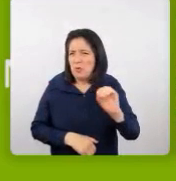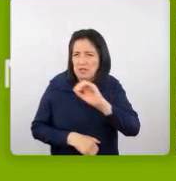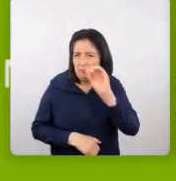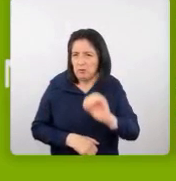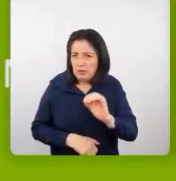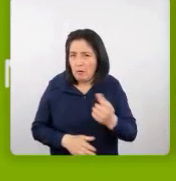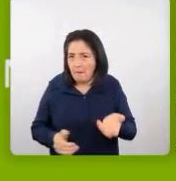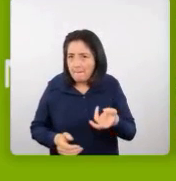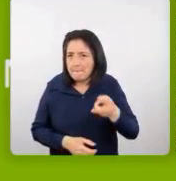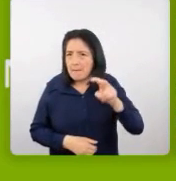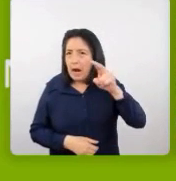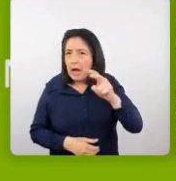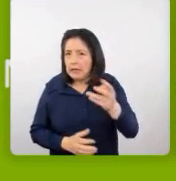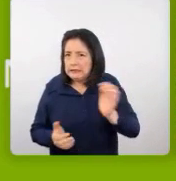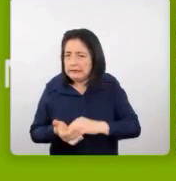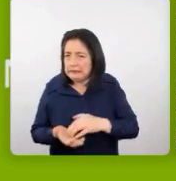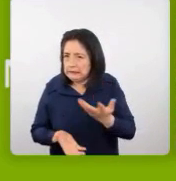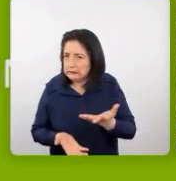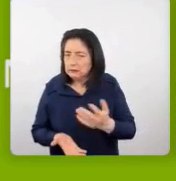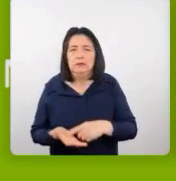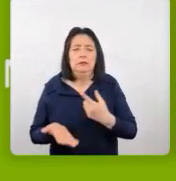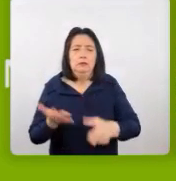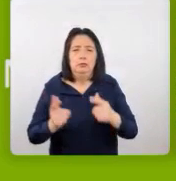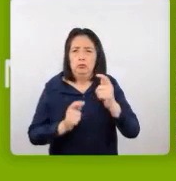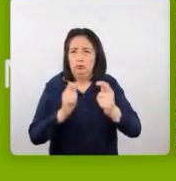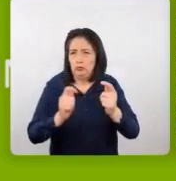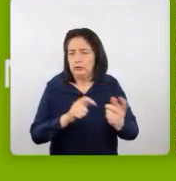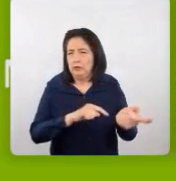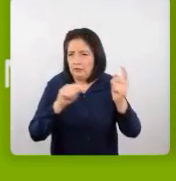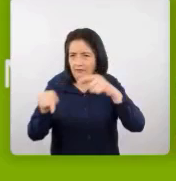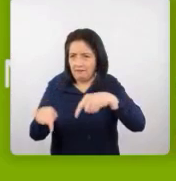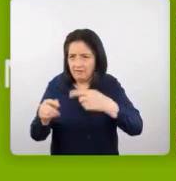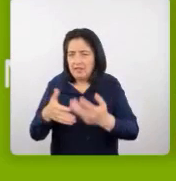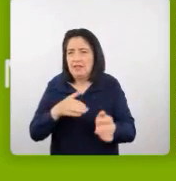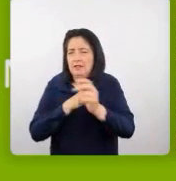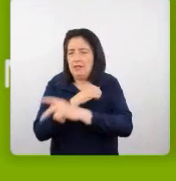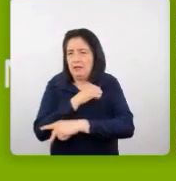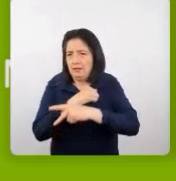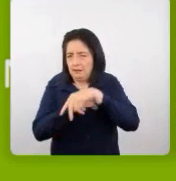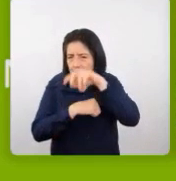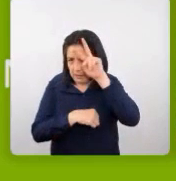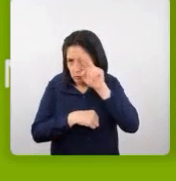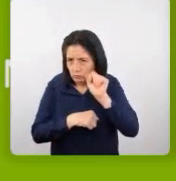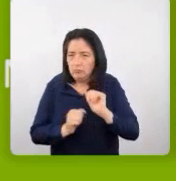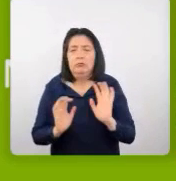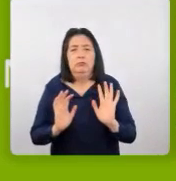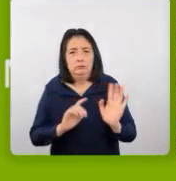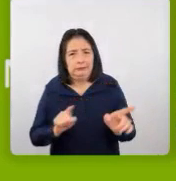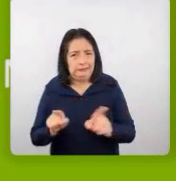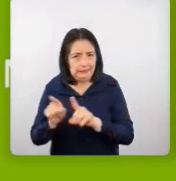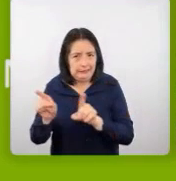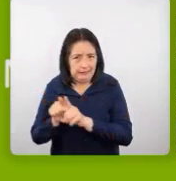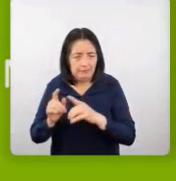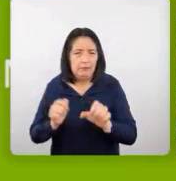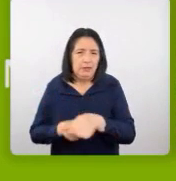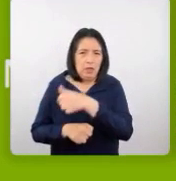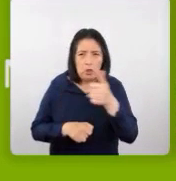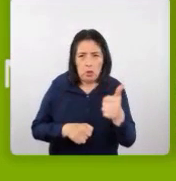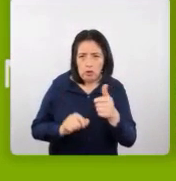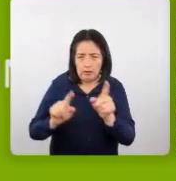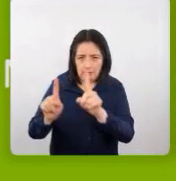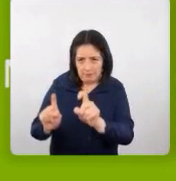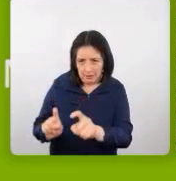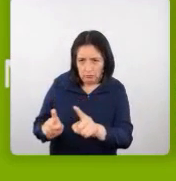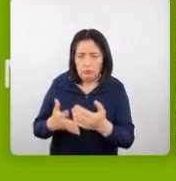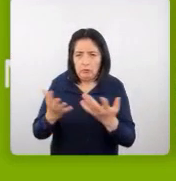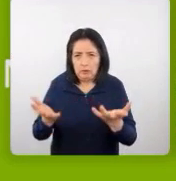más de lo que suele gastar un turista que viene a visitar nuestro país. Justamente también aparece otra pregunta por